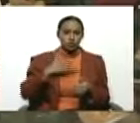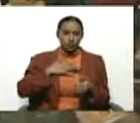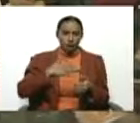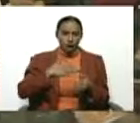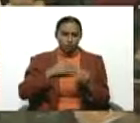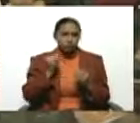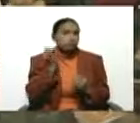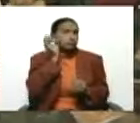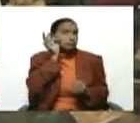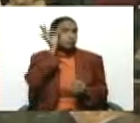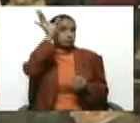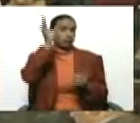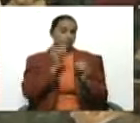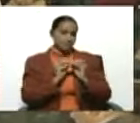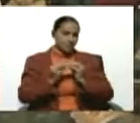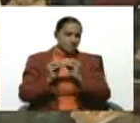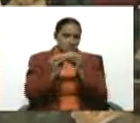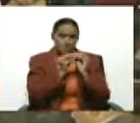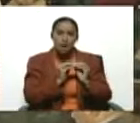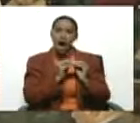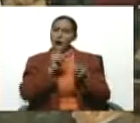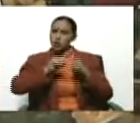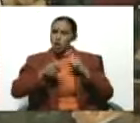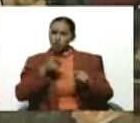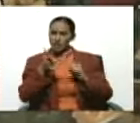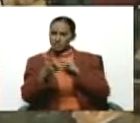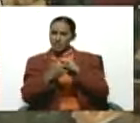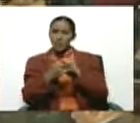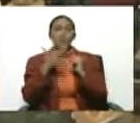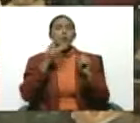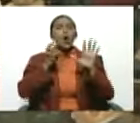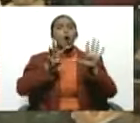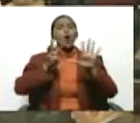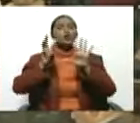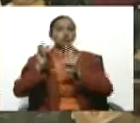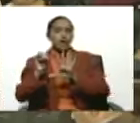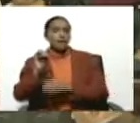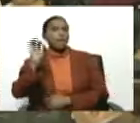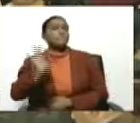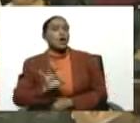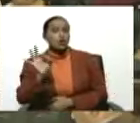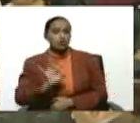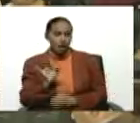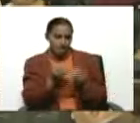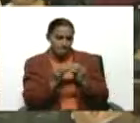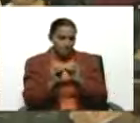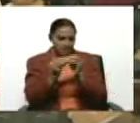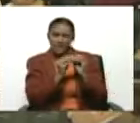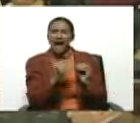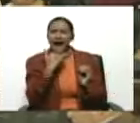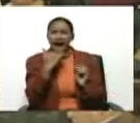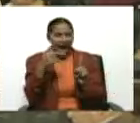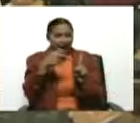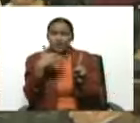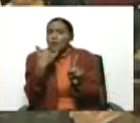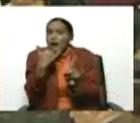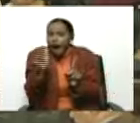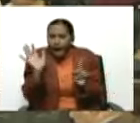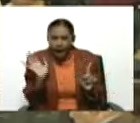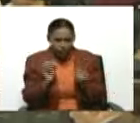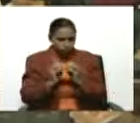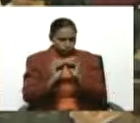las piezas o las partes hasta 80% por ejemplo de algo de un objeto de un equipo